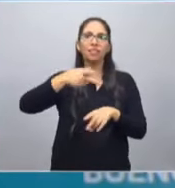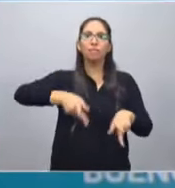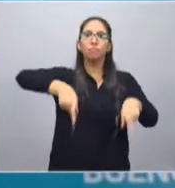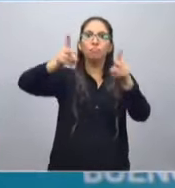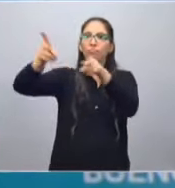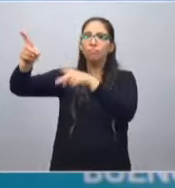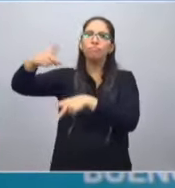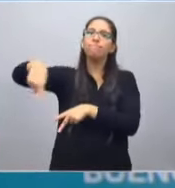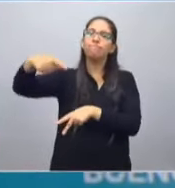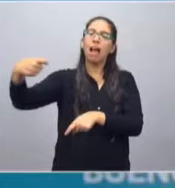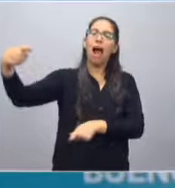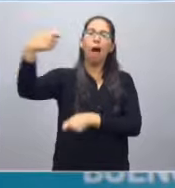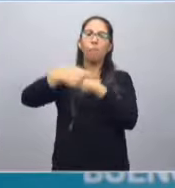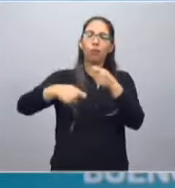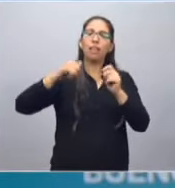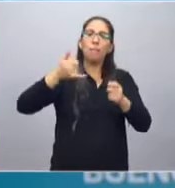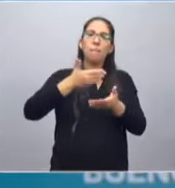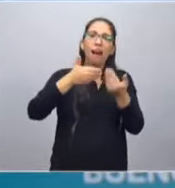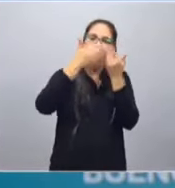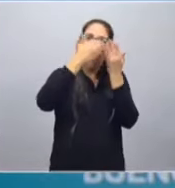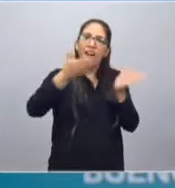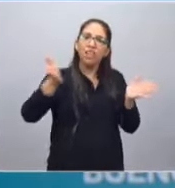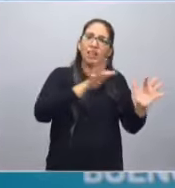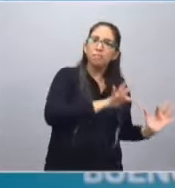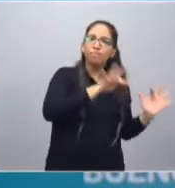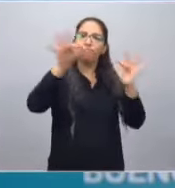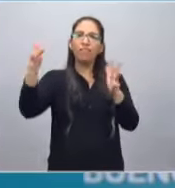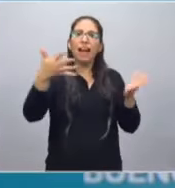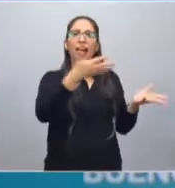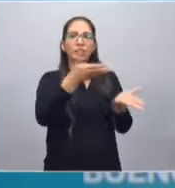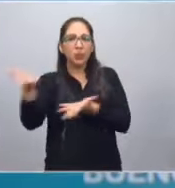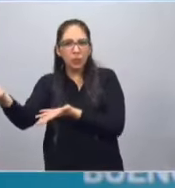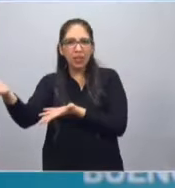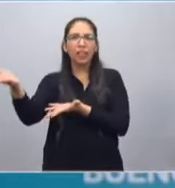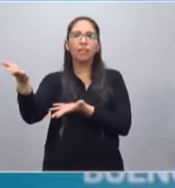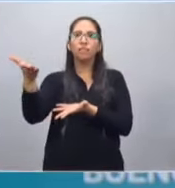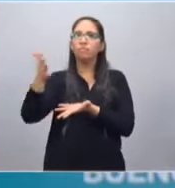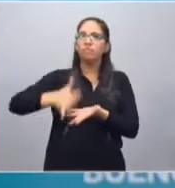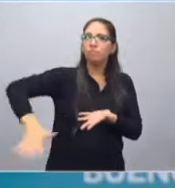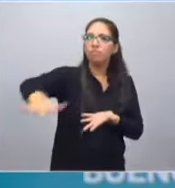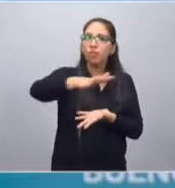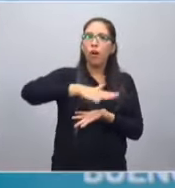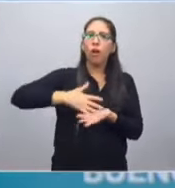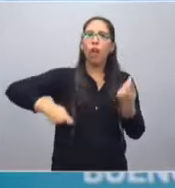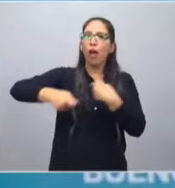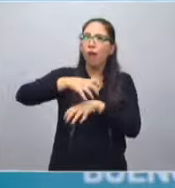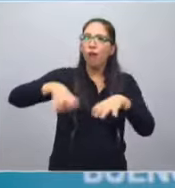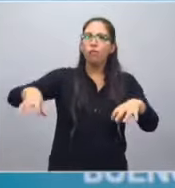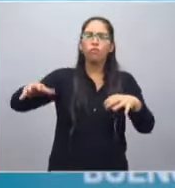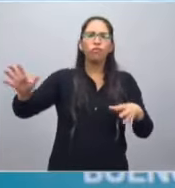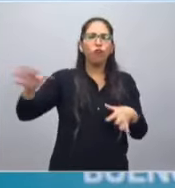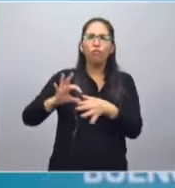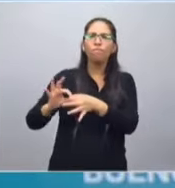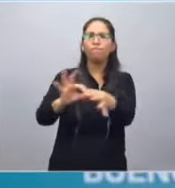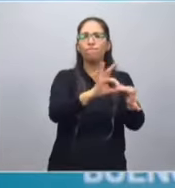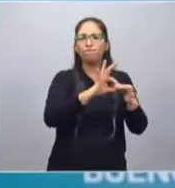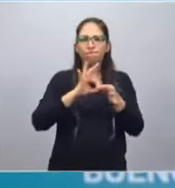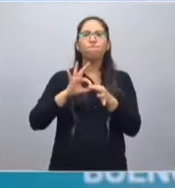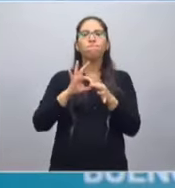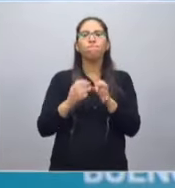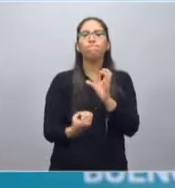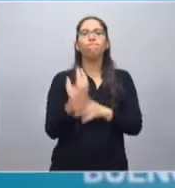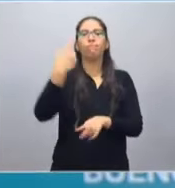su granito de arena y entre todos estado empresarios comunidad en general podamos realizar este evento maravilloso